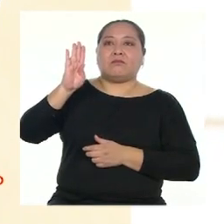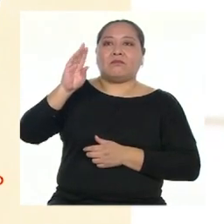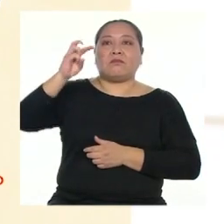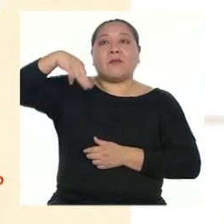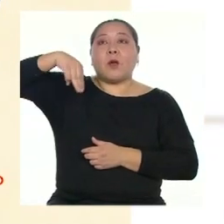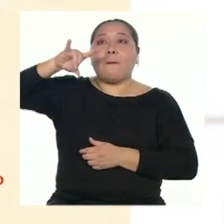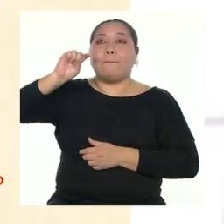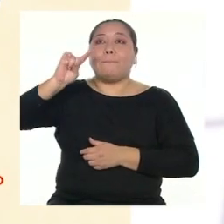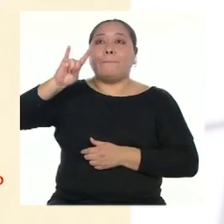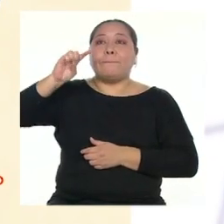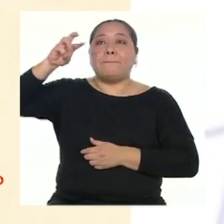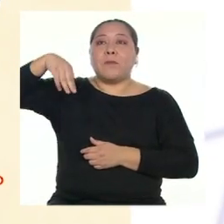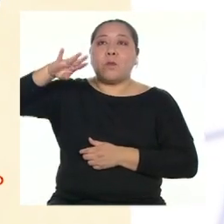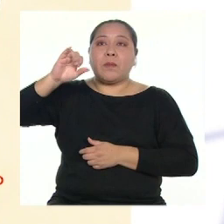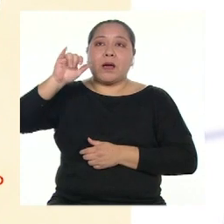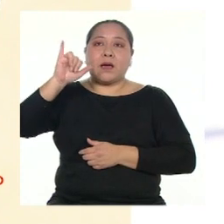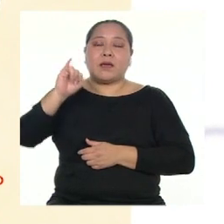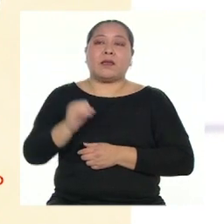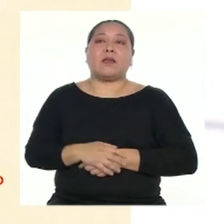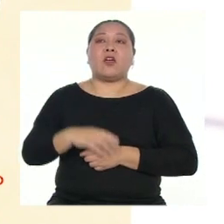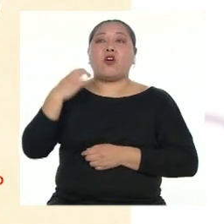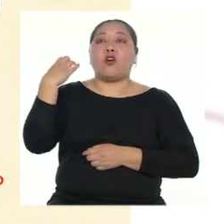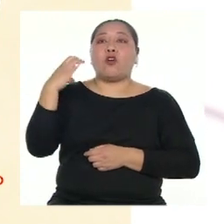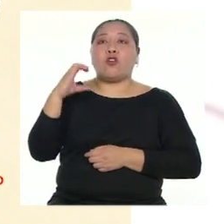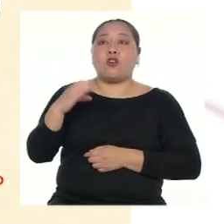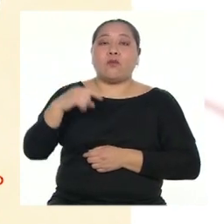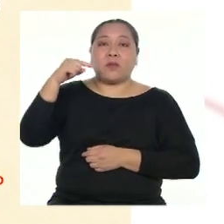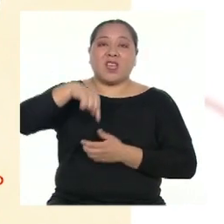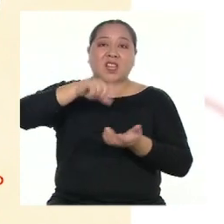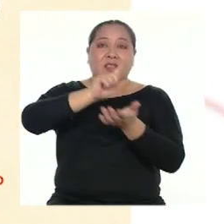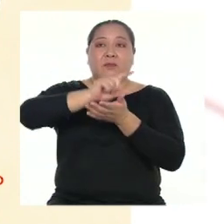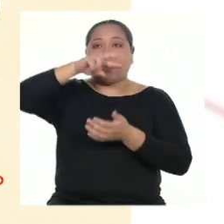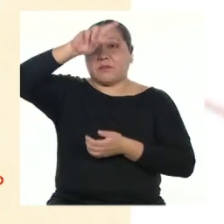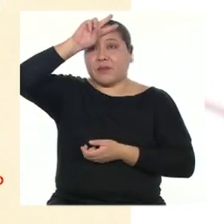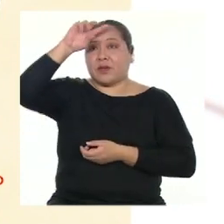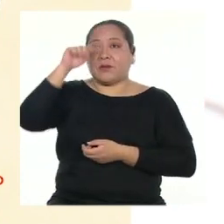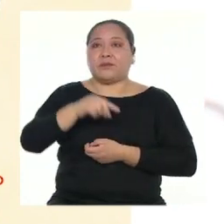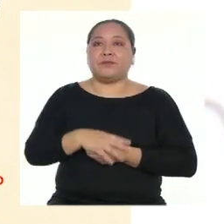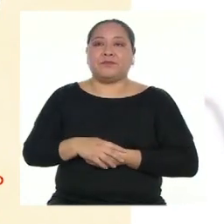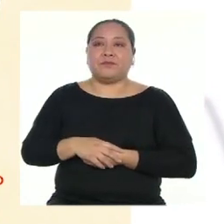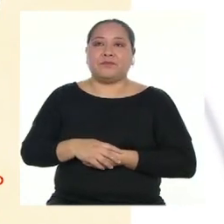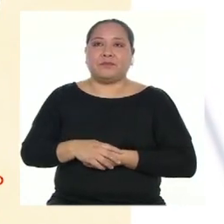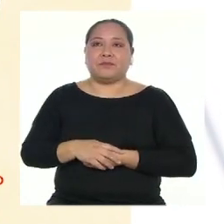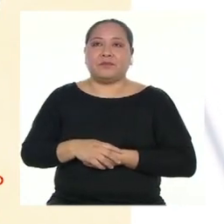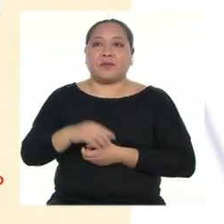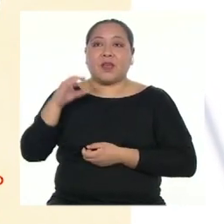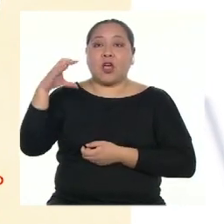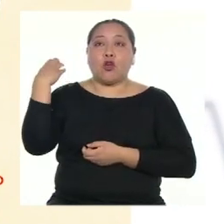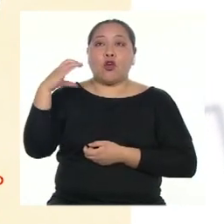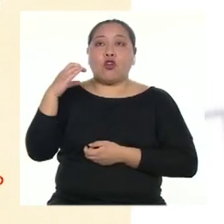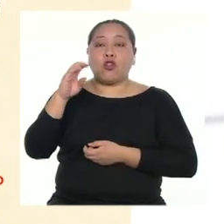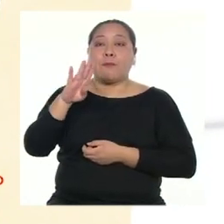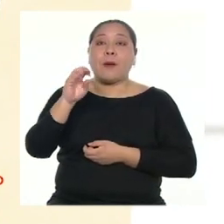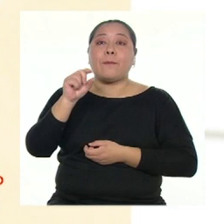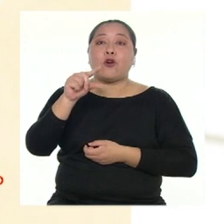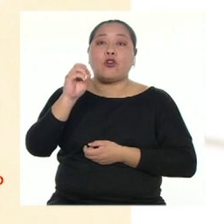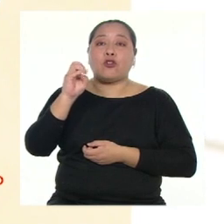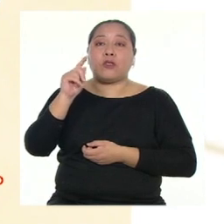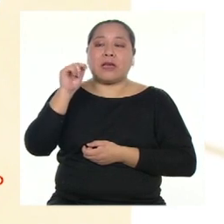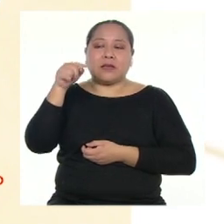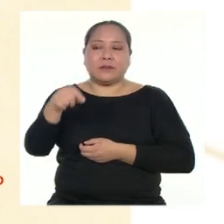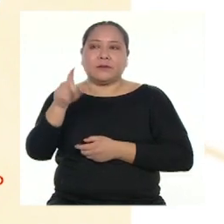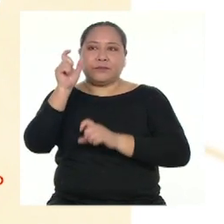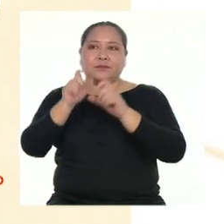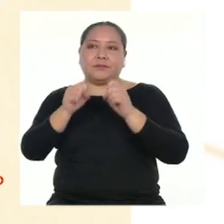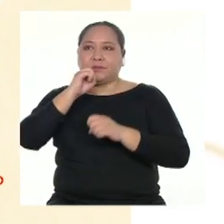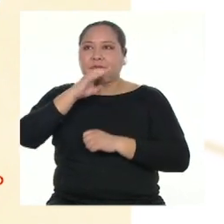India, Bogotá, en Colombia y luego Lima, en Perú. Específicamente en Colombia, los especialistas